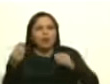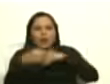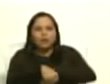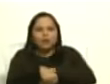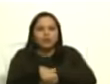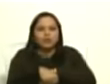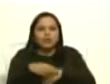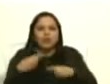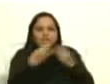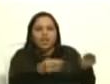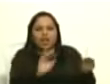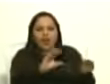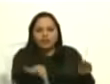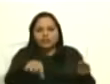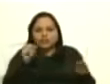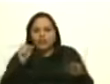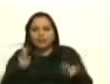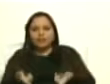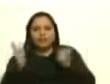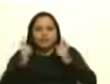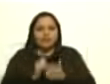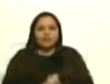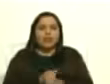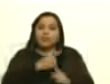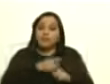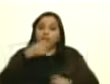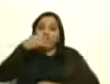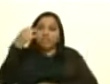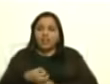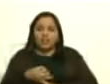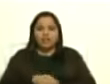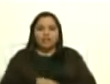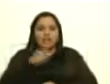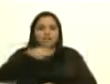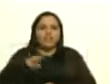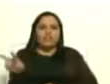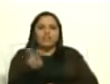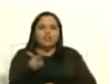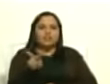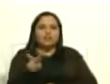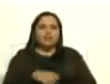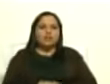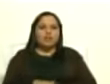o quitar una licencia. La verdad verdadera es que Venezuela